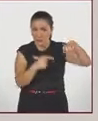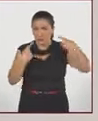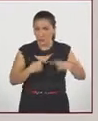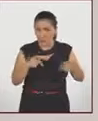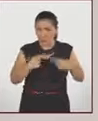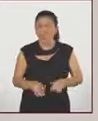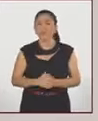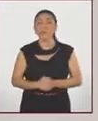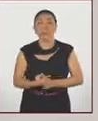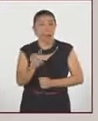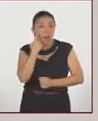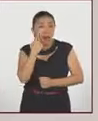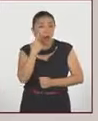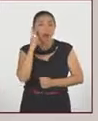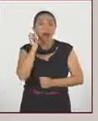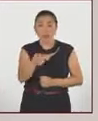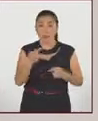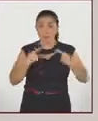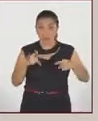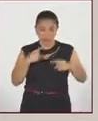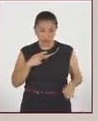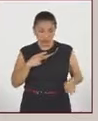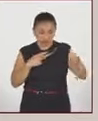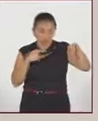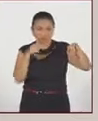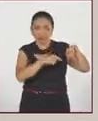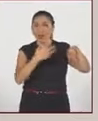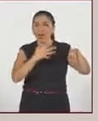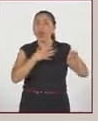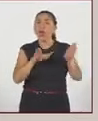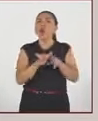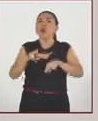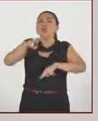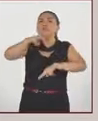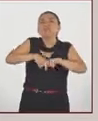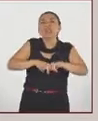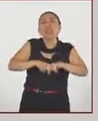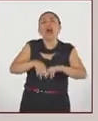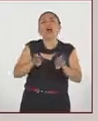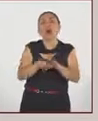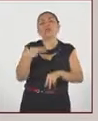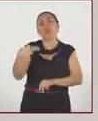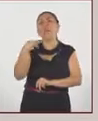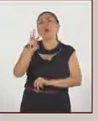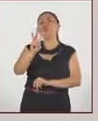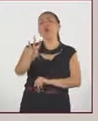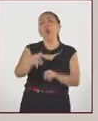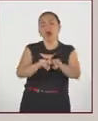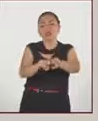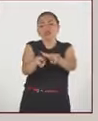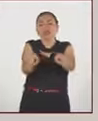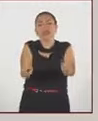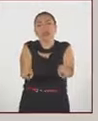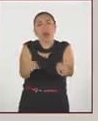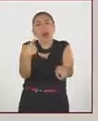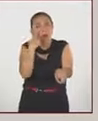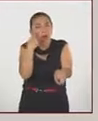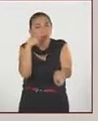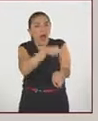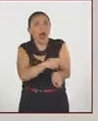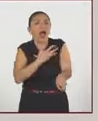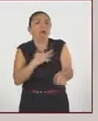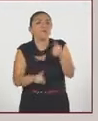Básicamente, en los pacientes que tienden a sentarse en posición en W, es donde se presentan este tipo